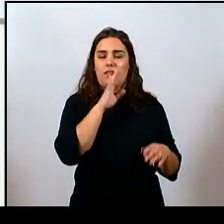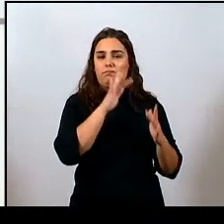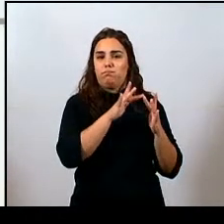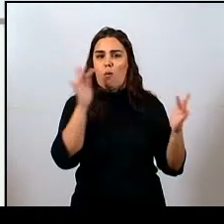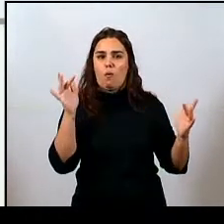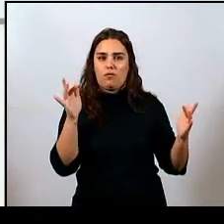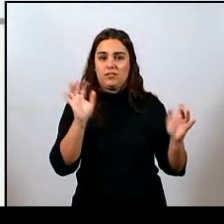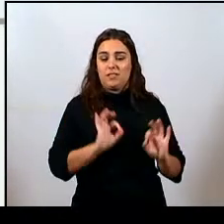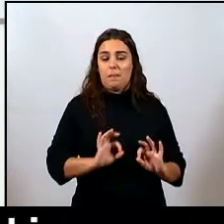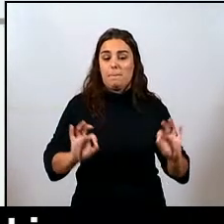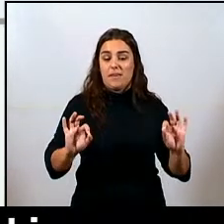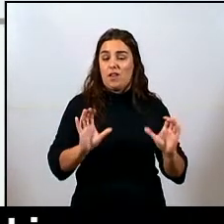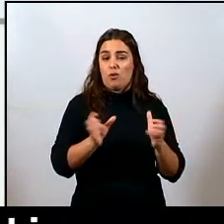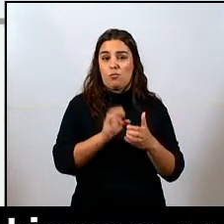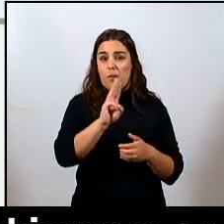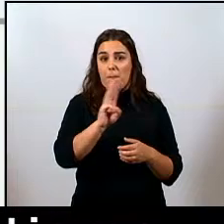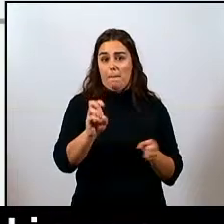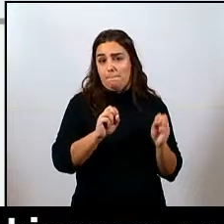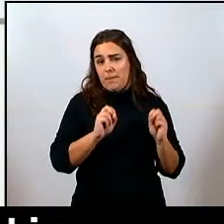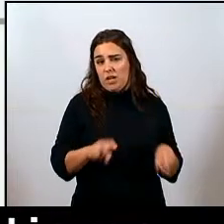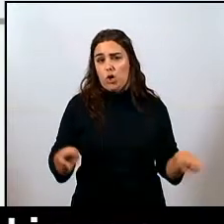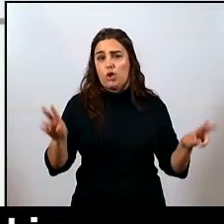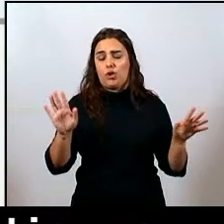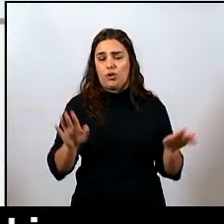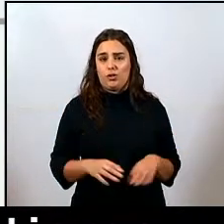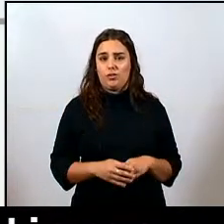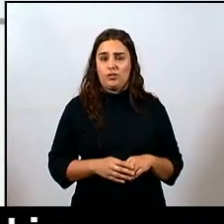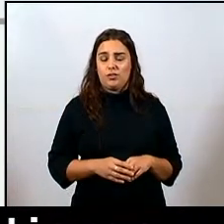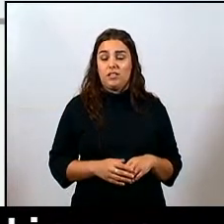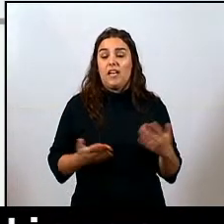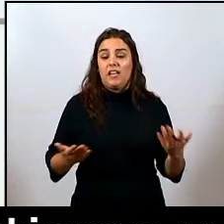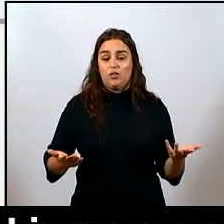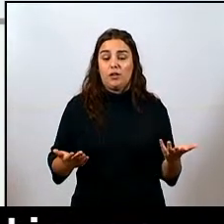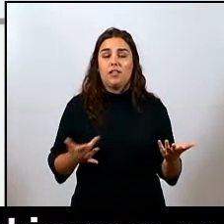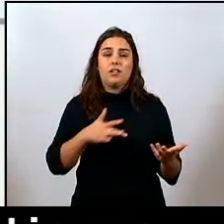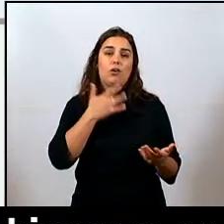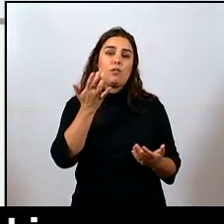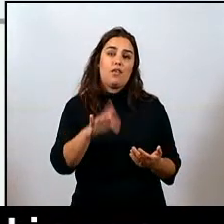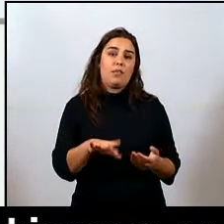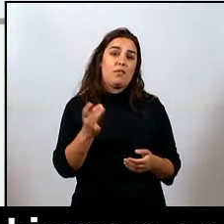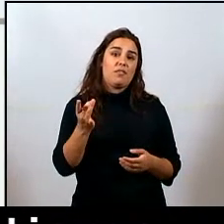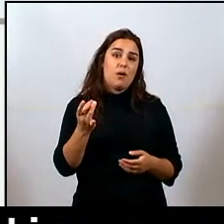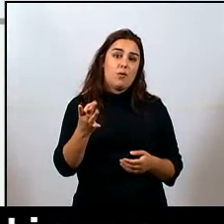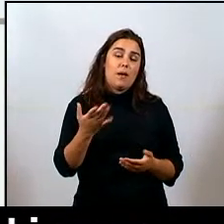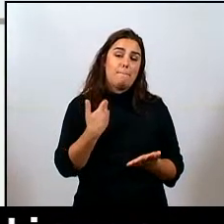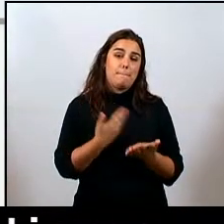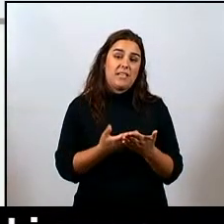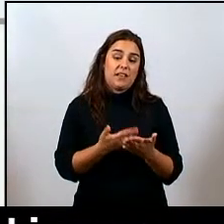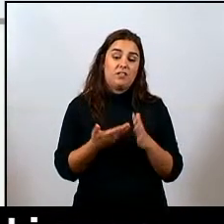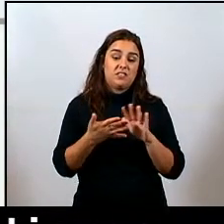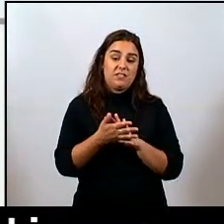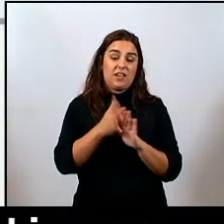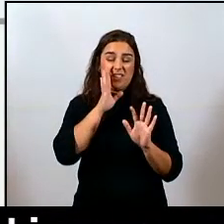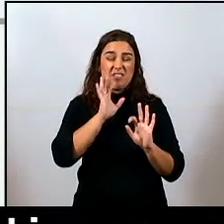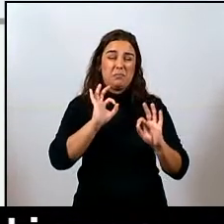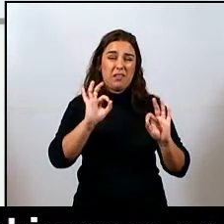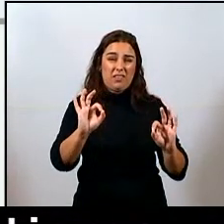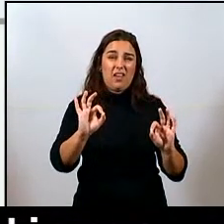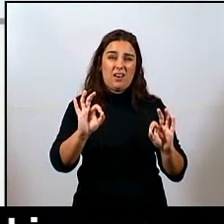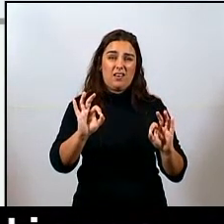especialmente las gobernadas por el Partido Popular. La petición de la condonación de la deuda es una petición expresa